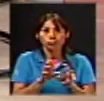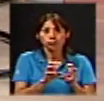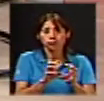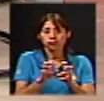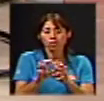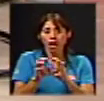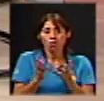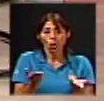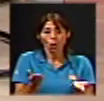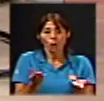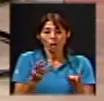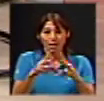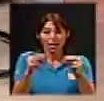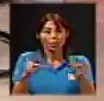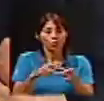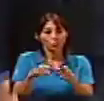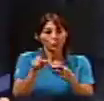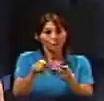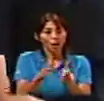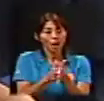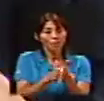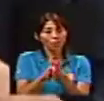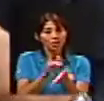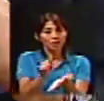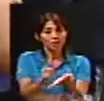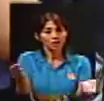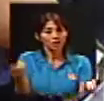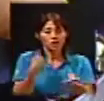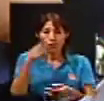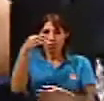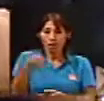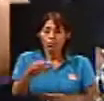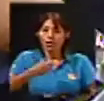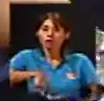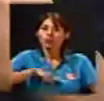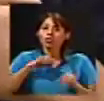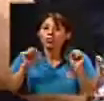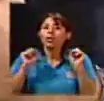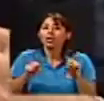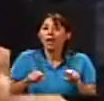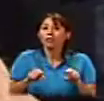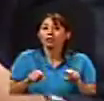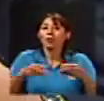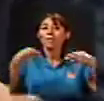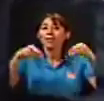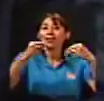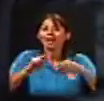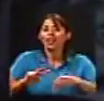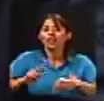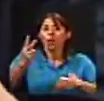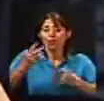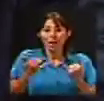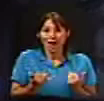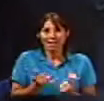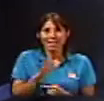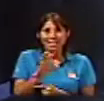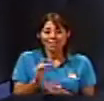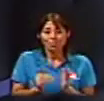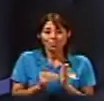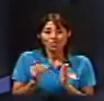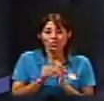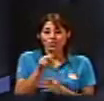Entonces, eso hay que aprovecharlo. Yo creo que nosotros podríamos vender el doble de lo que se vende, son 500 millones de pesos